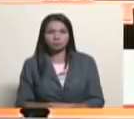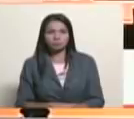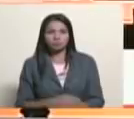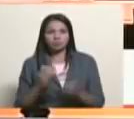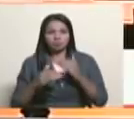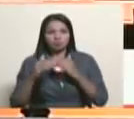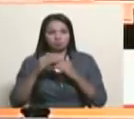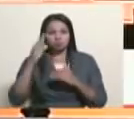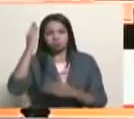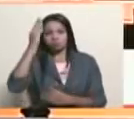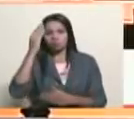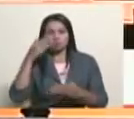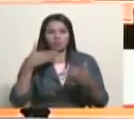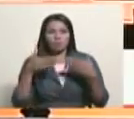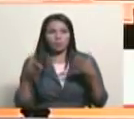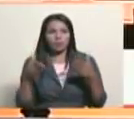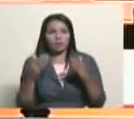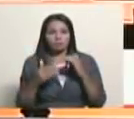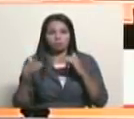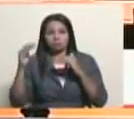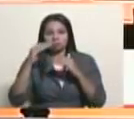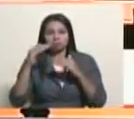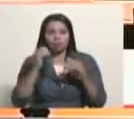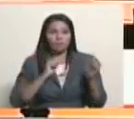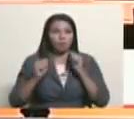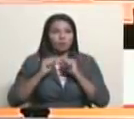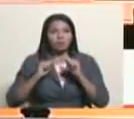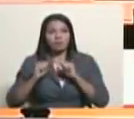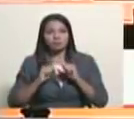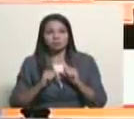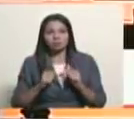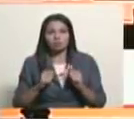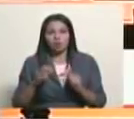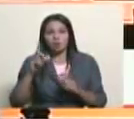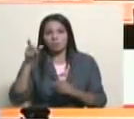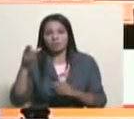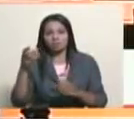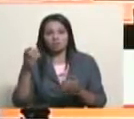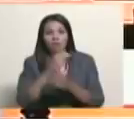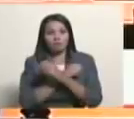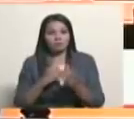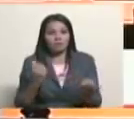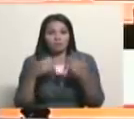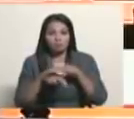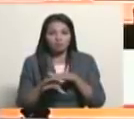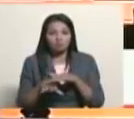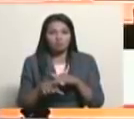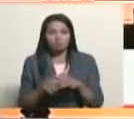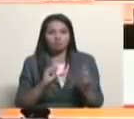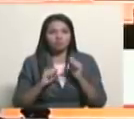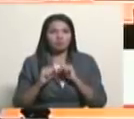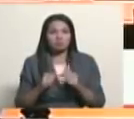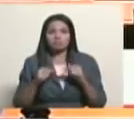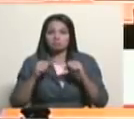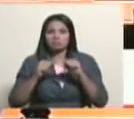máxima conciencia popular y máxima movilización cívico-militar. Y así ha sido,